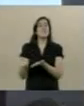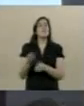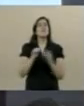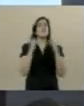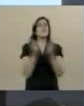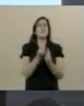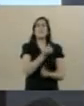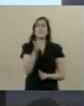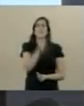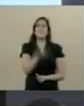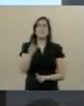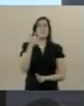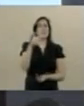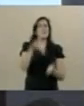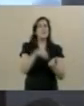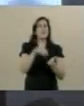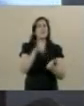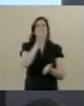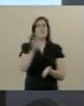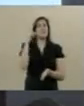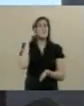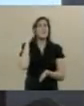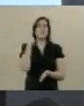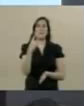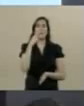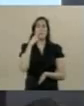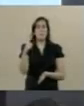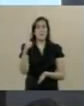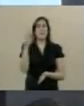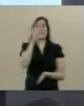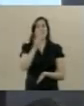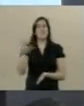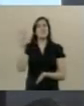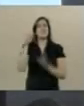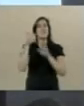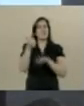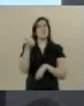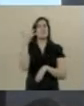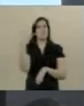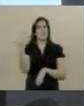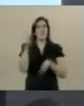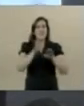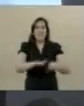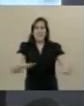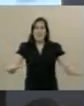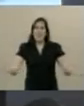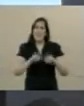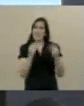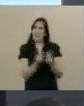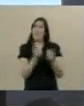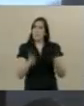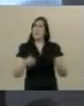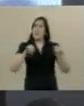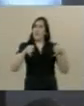.591.565 niños y jóvenes también,